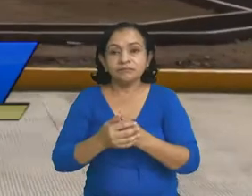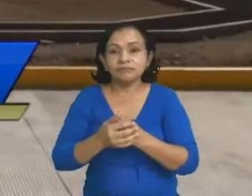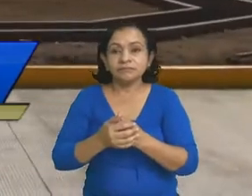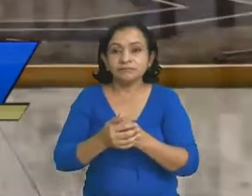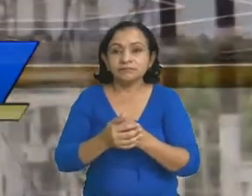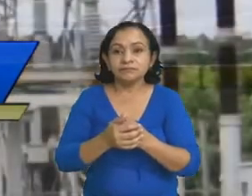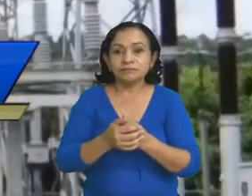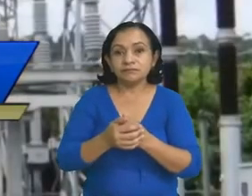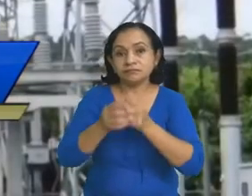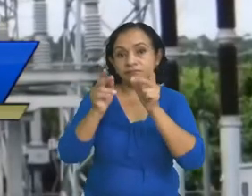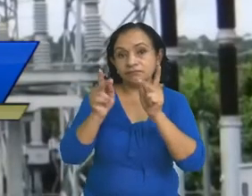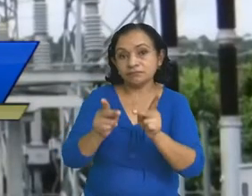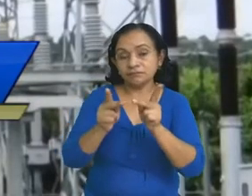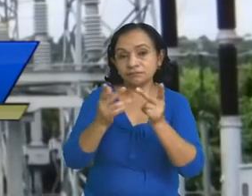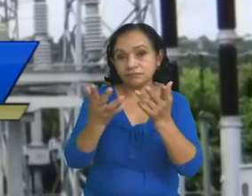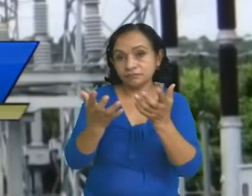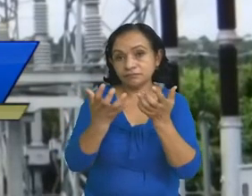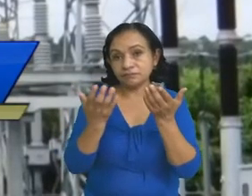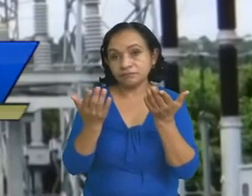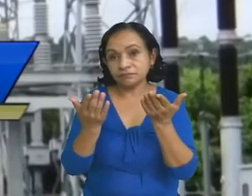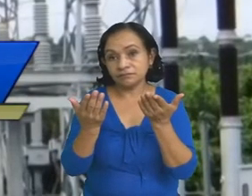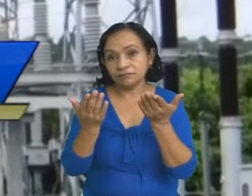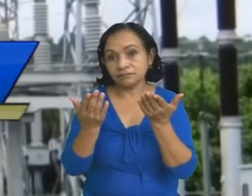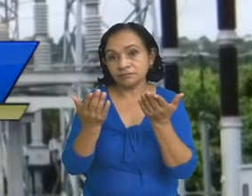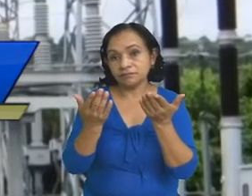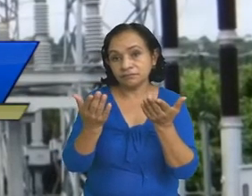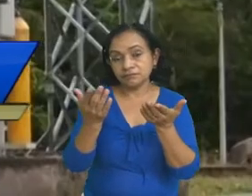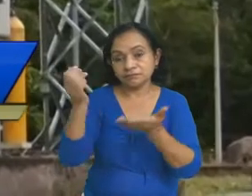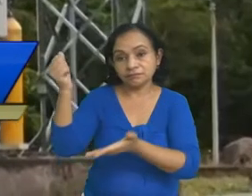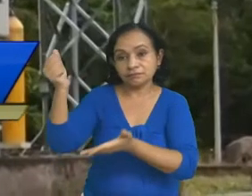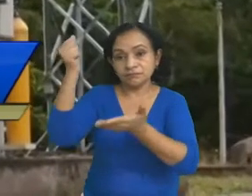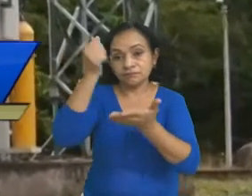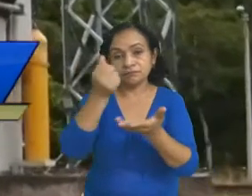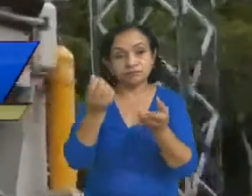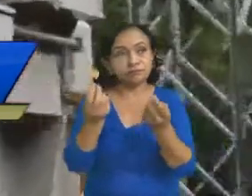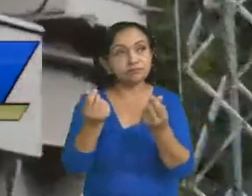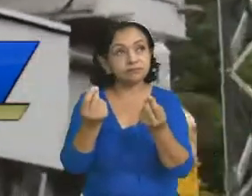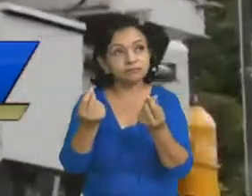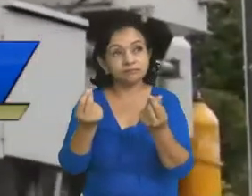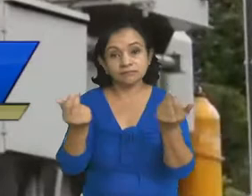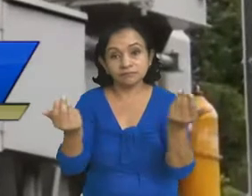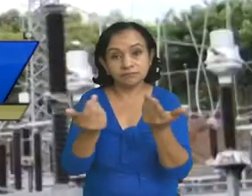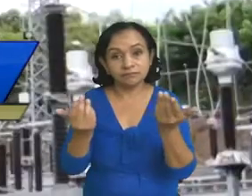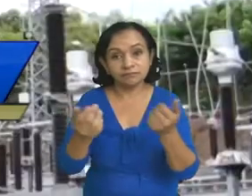si alguien quiere emprender una inversión fuerte, emprender